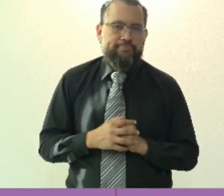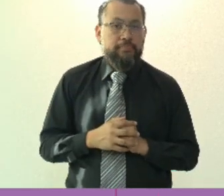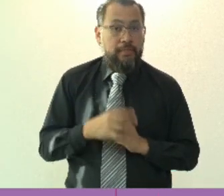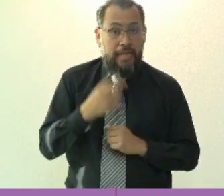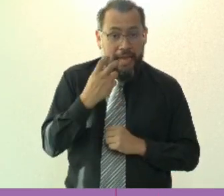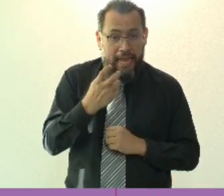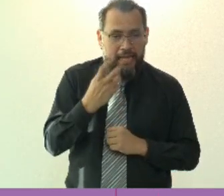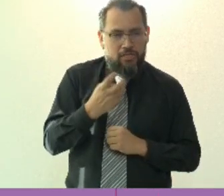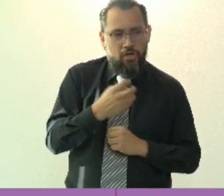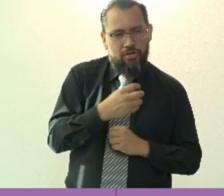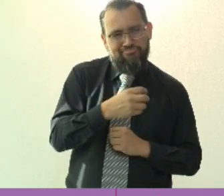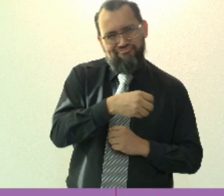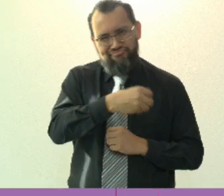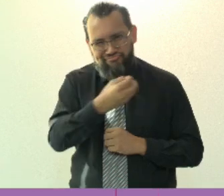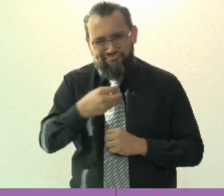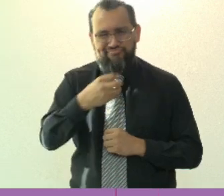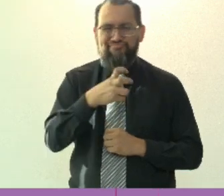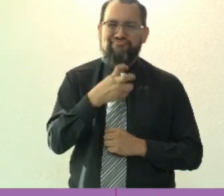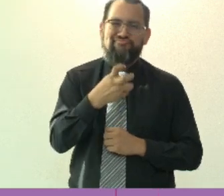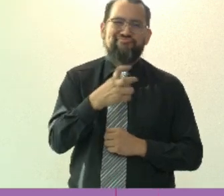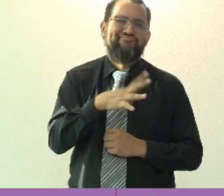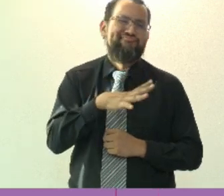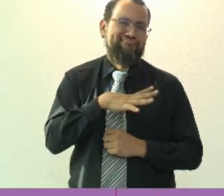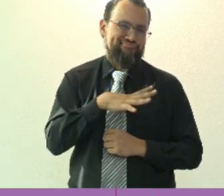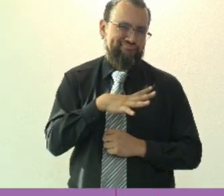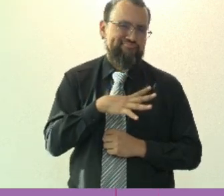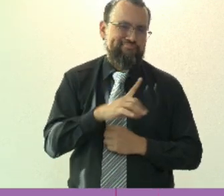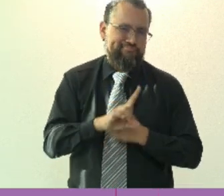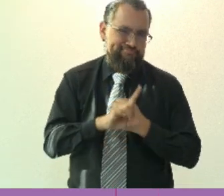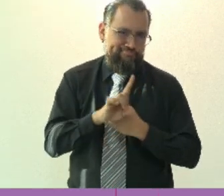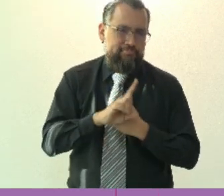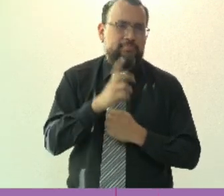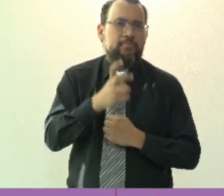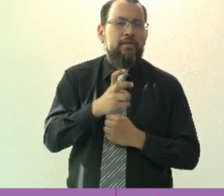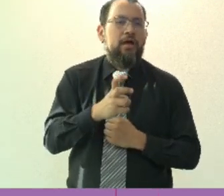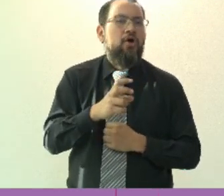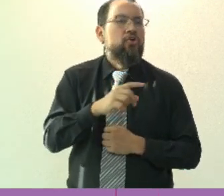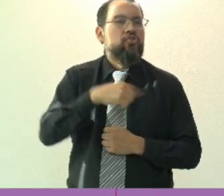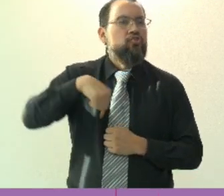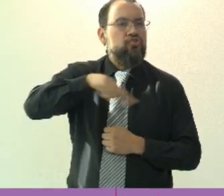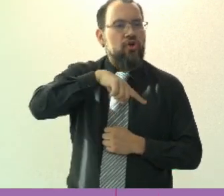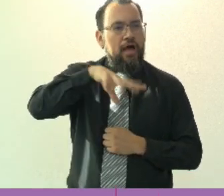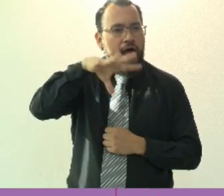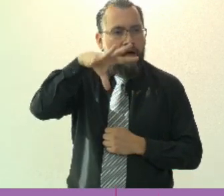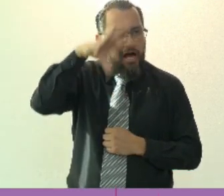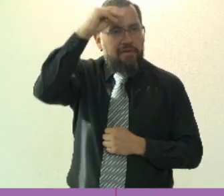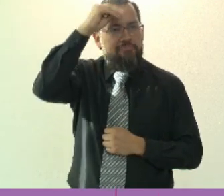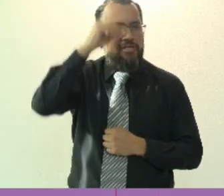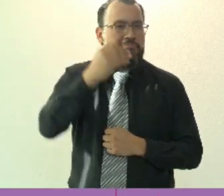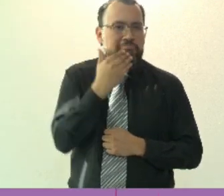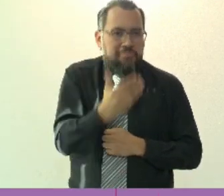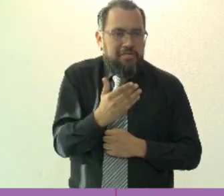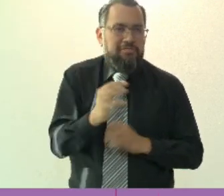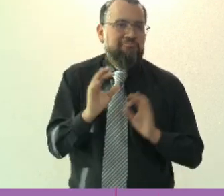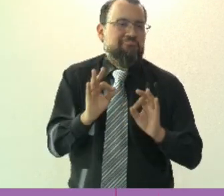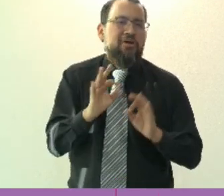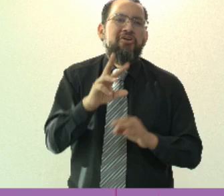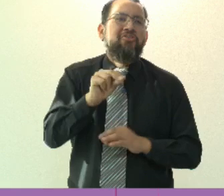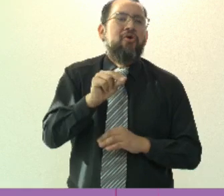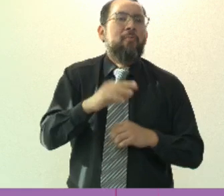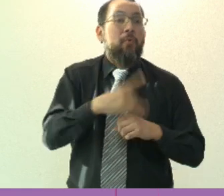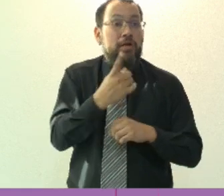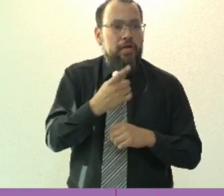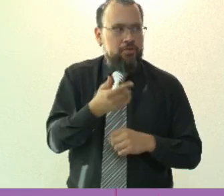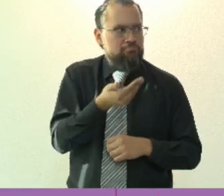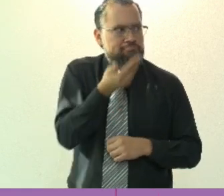Esa asincronía ha generado que de pronto no hayamos aprendido de origen en un buen aprendizaje a solicitar